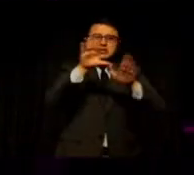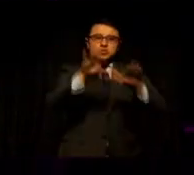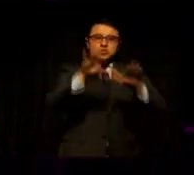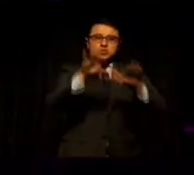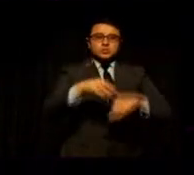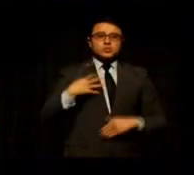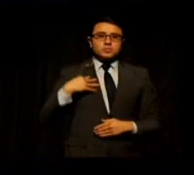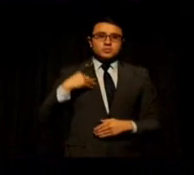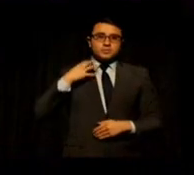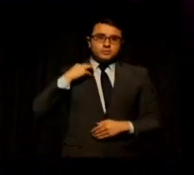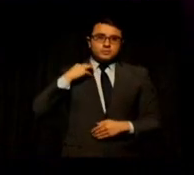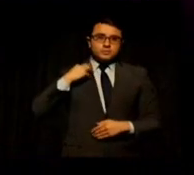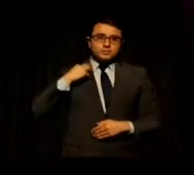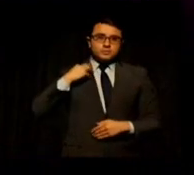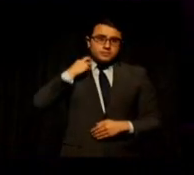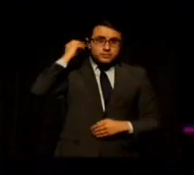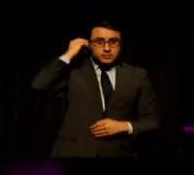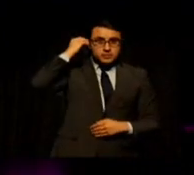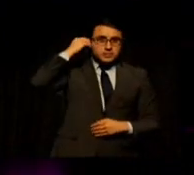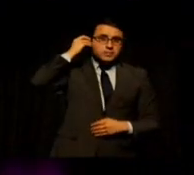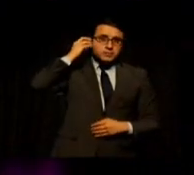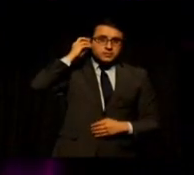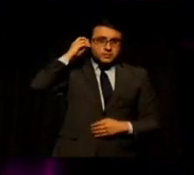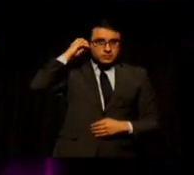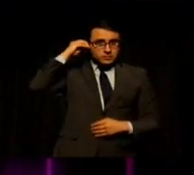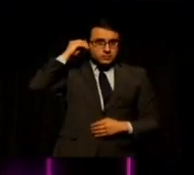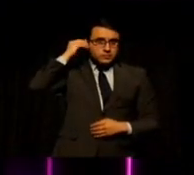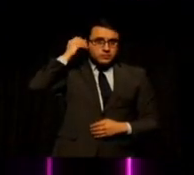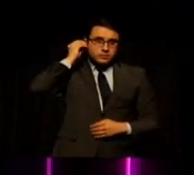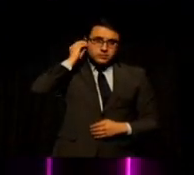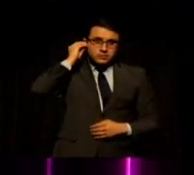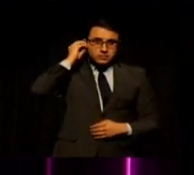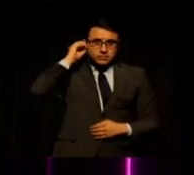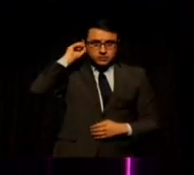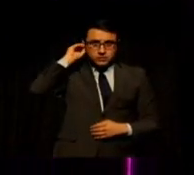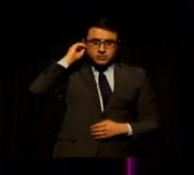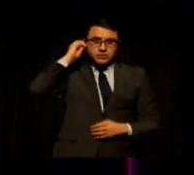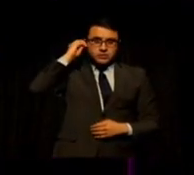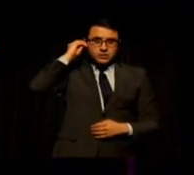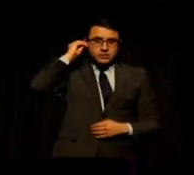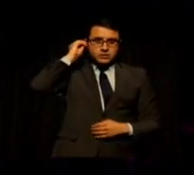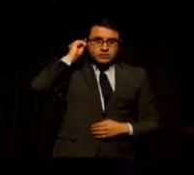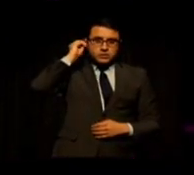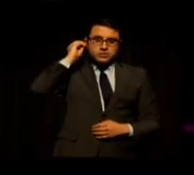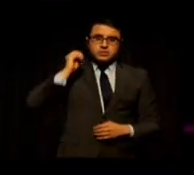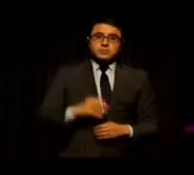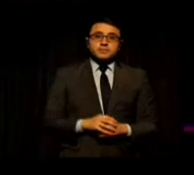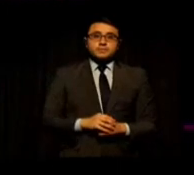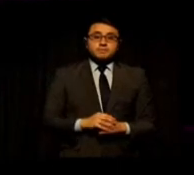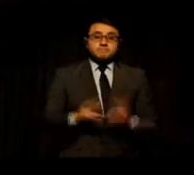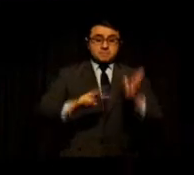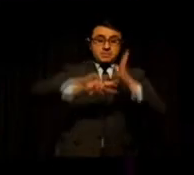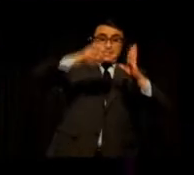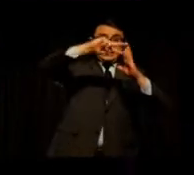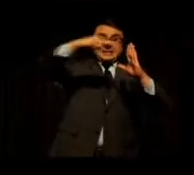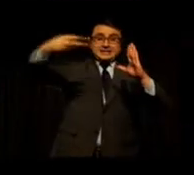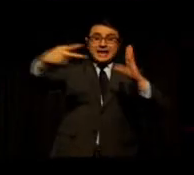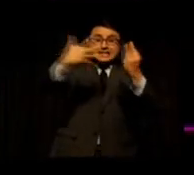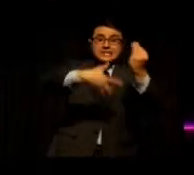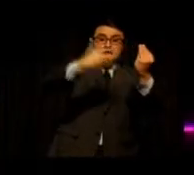años pero de las tic's quería hacer una nueva transformación regulatoria